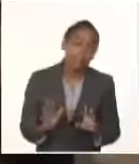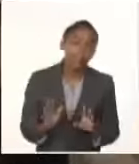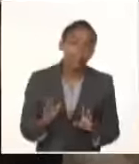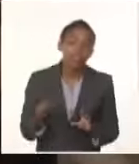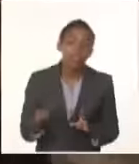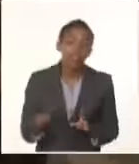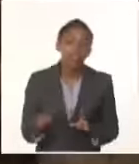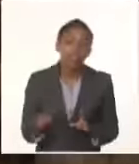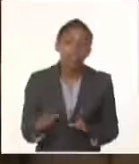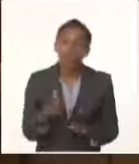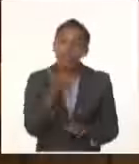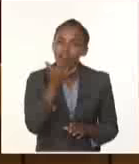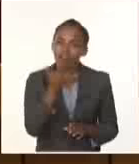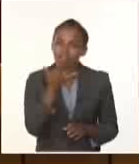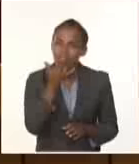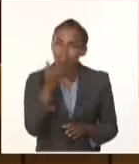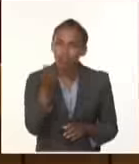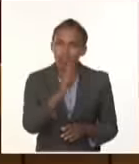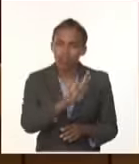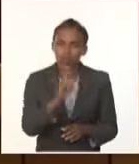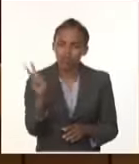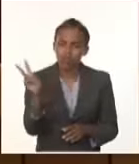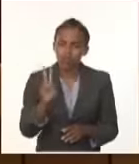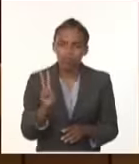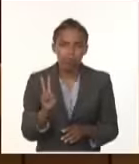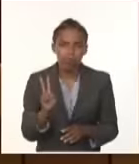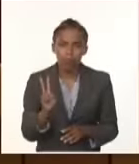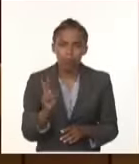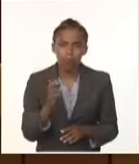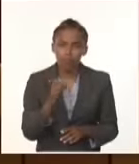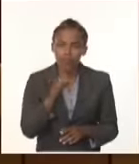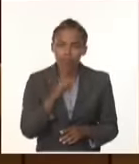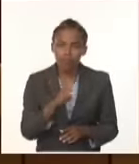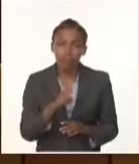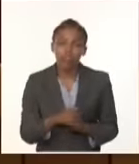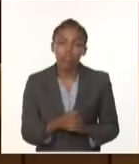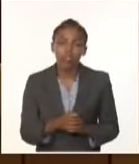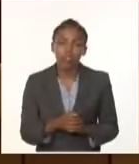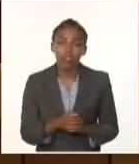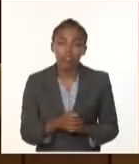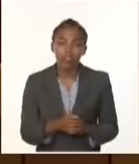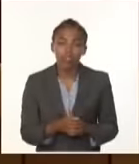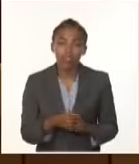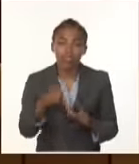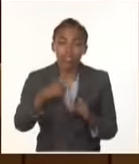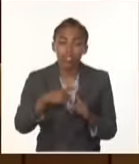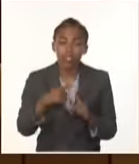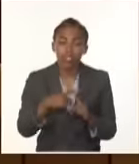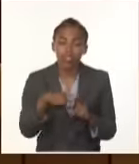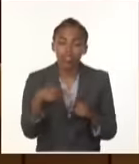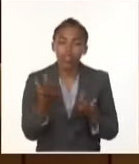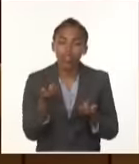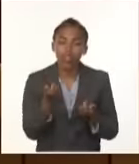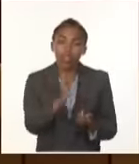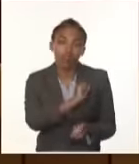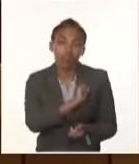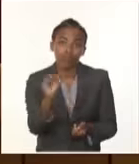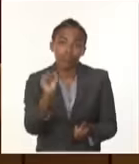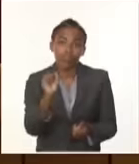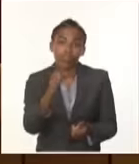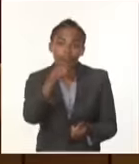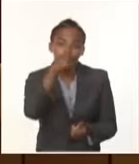la Revolución Bolivariana. Como prueba de esa fuerza, auguramos una victoria de Nicolás Maduro en las